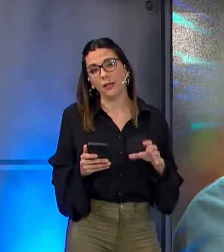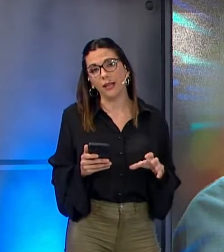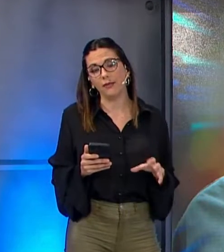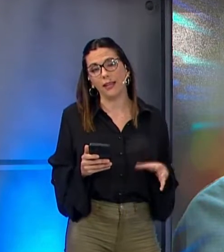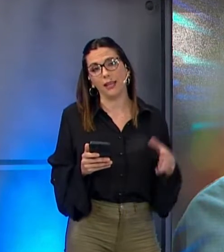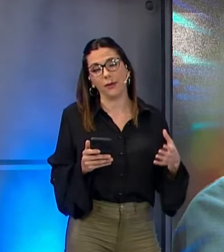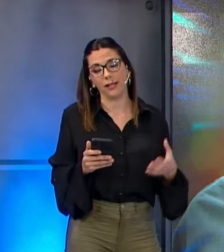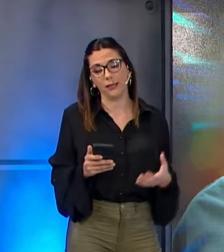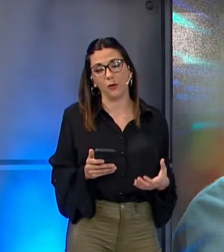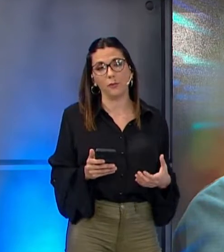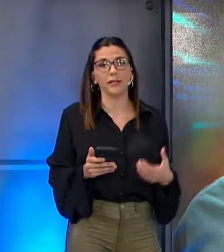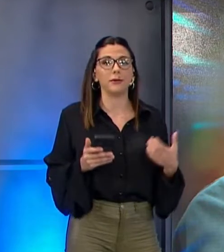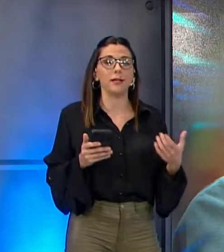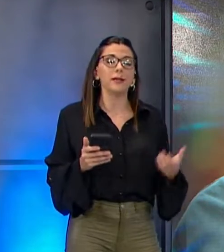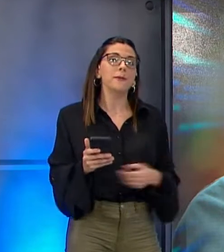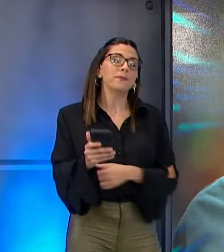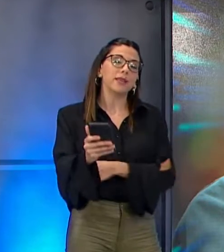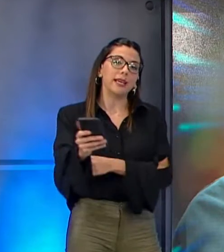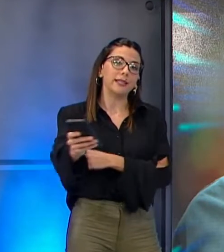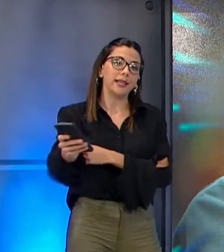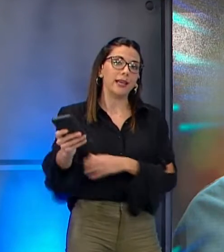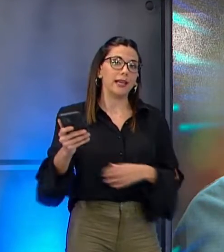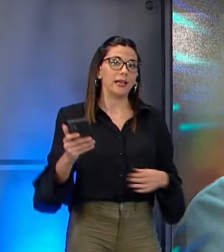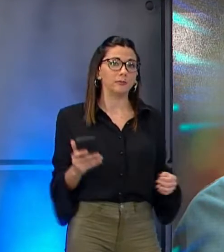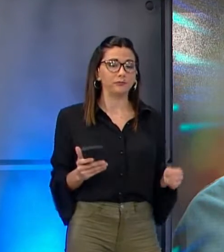norma también habla de que para poder percibir